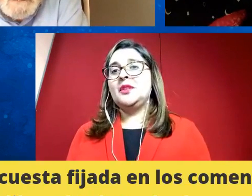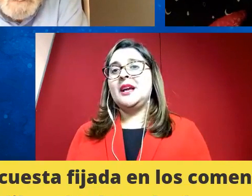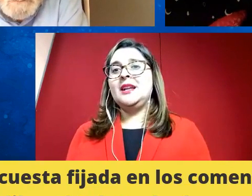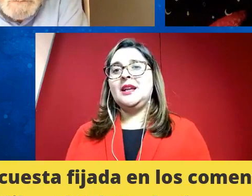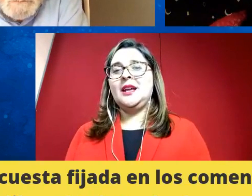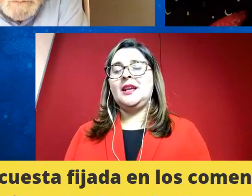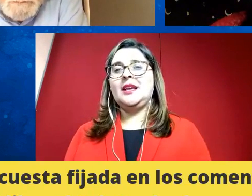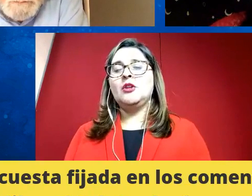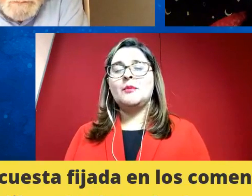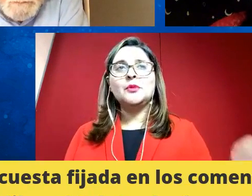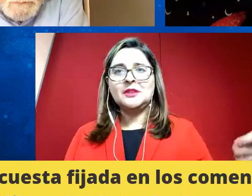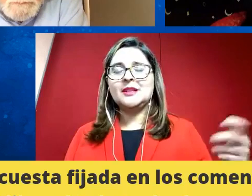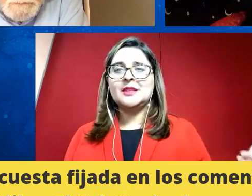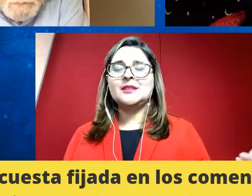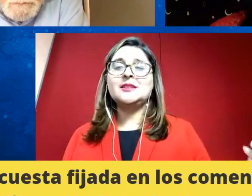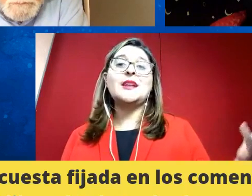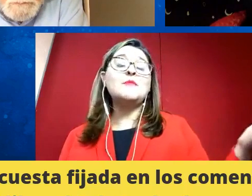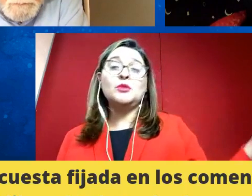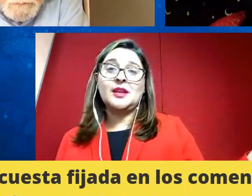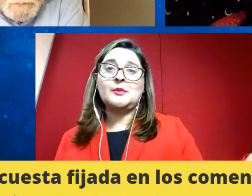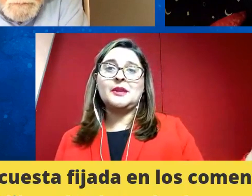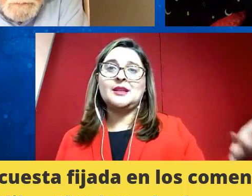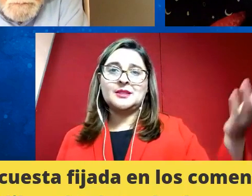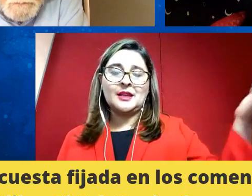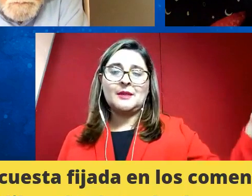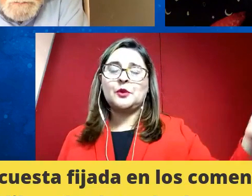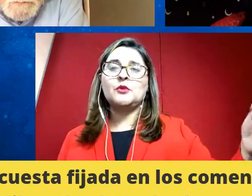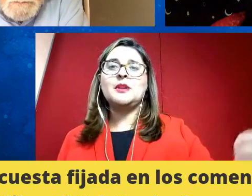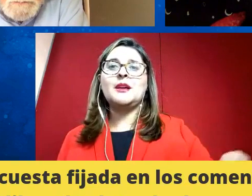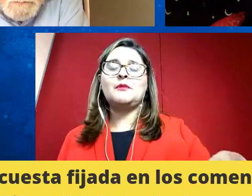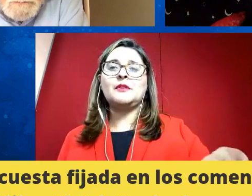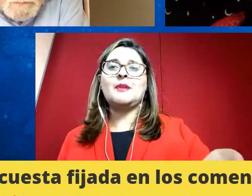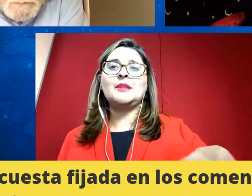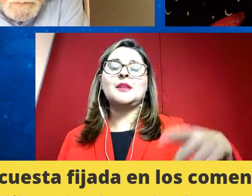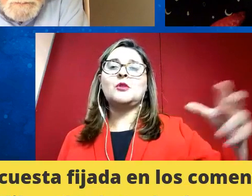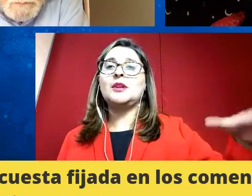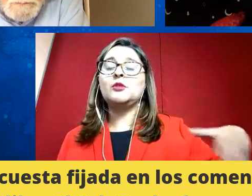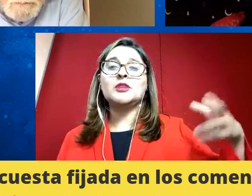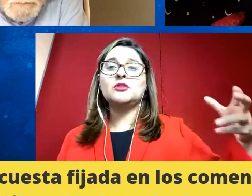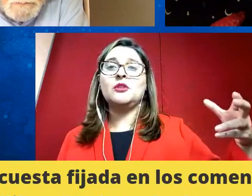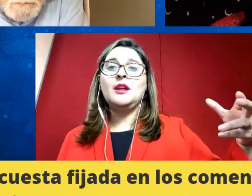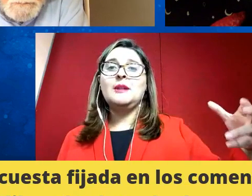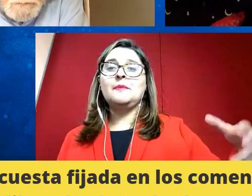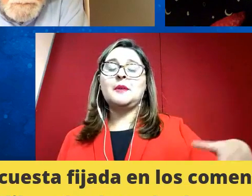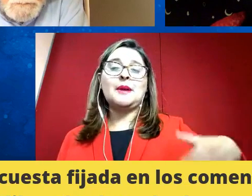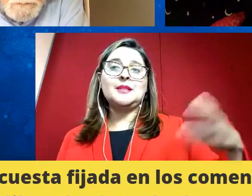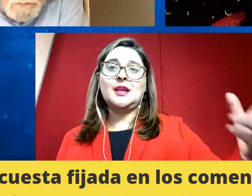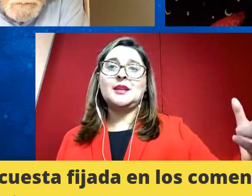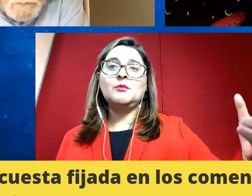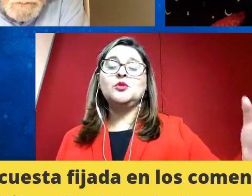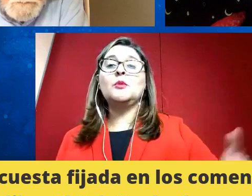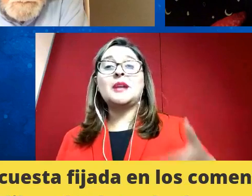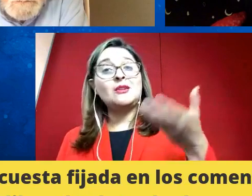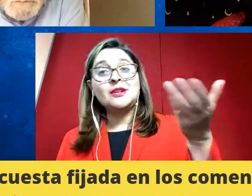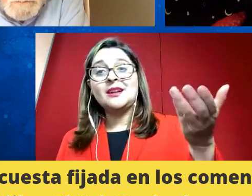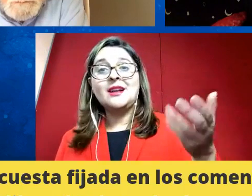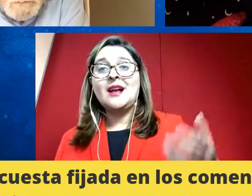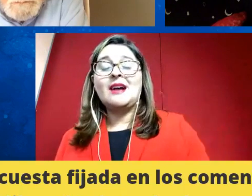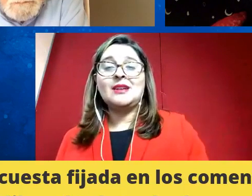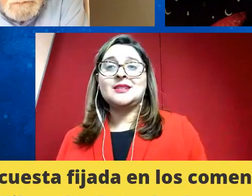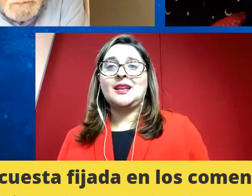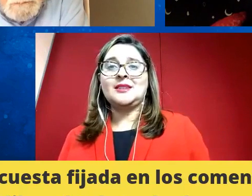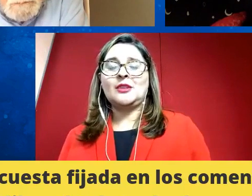investigación mundial y los aportes que se necesitan. Hay muchas experiencias en astronomía, efectivamente, de colaboración de países en el mundo para